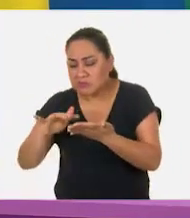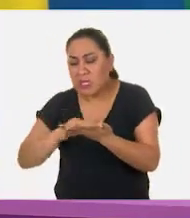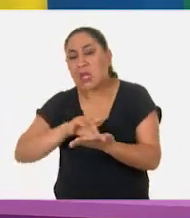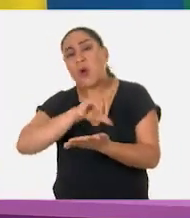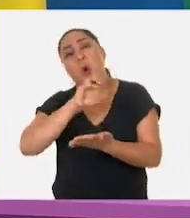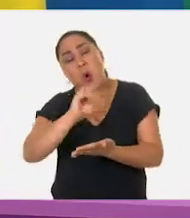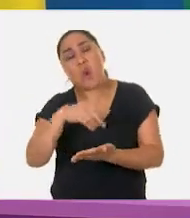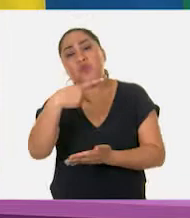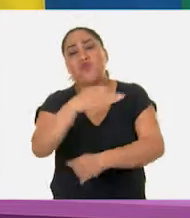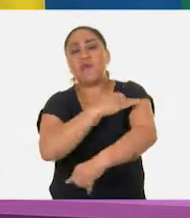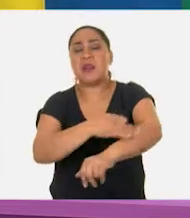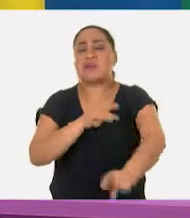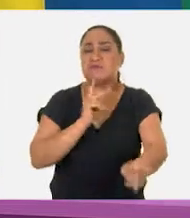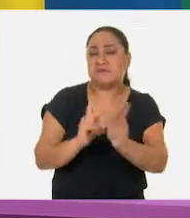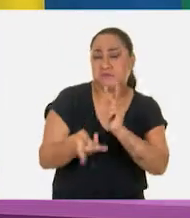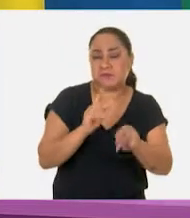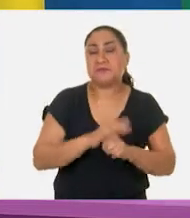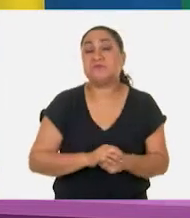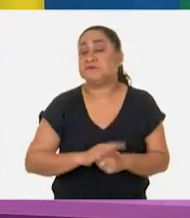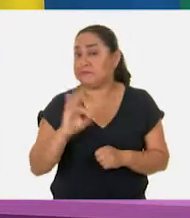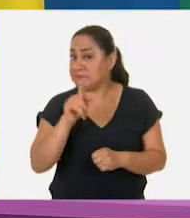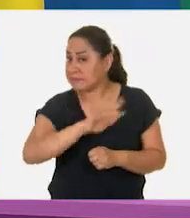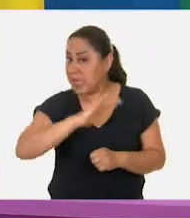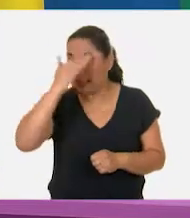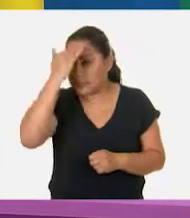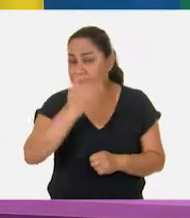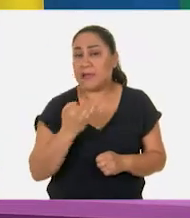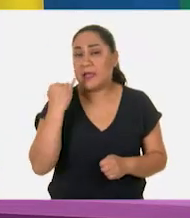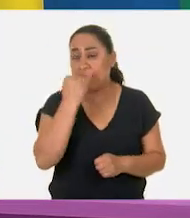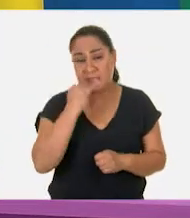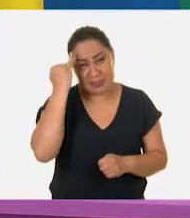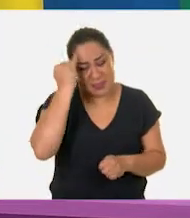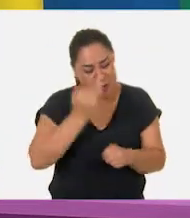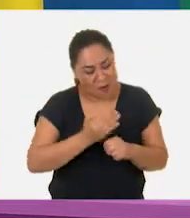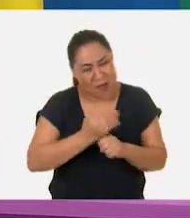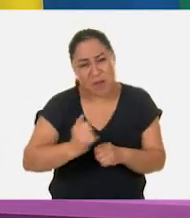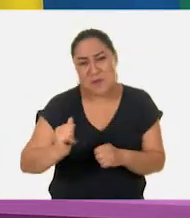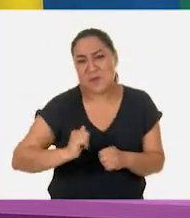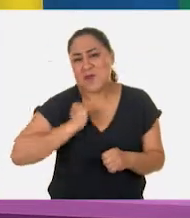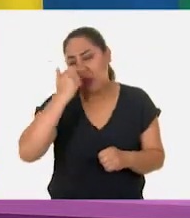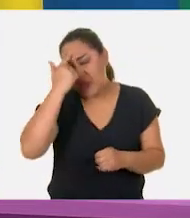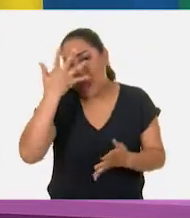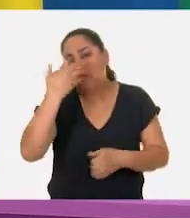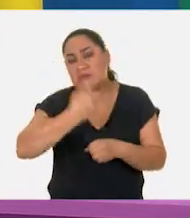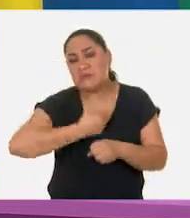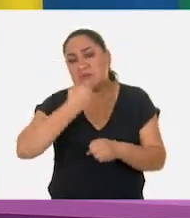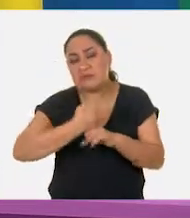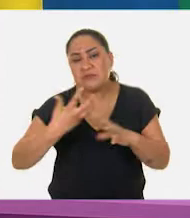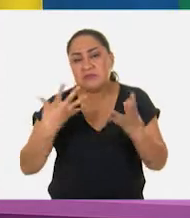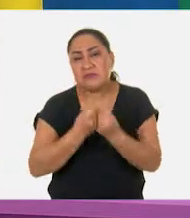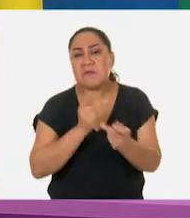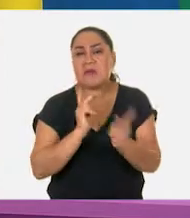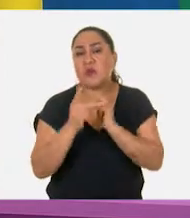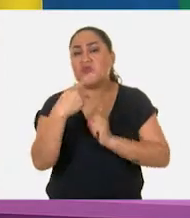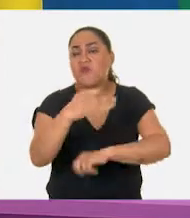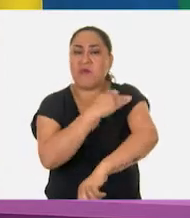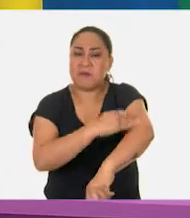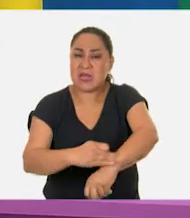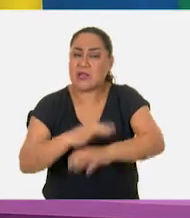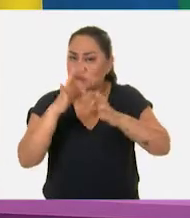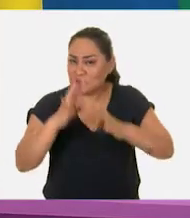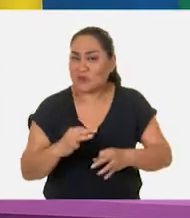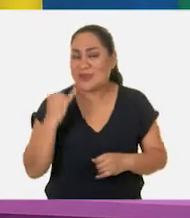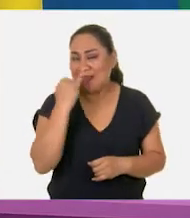familia. Si tienes la fortuna de hablar una lengua indígena, aprovecha también este momento para practicarla y platica con tu familia en tu lengua